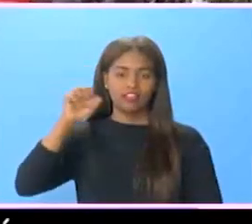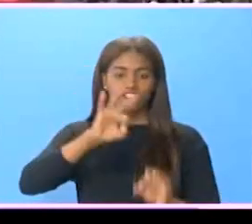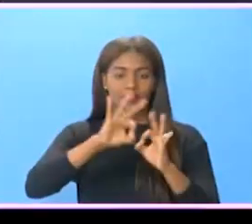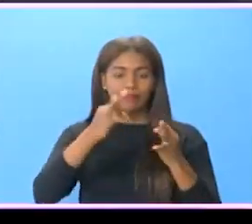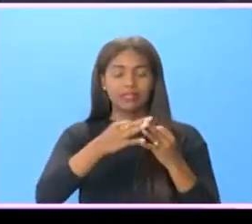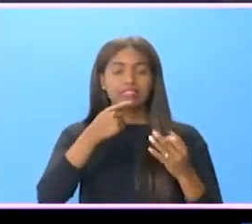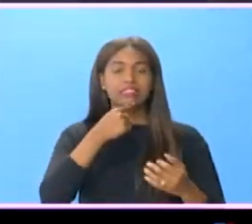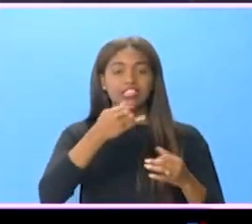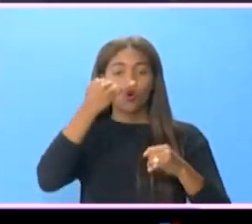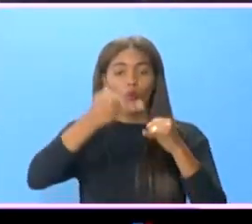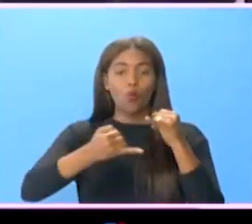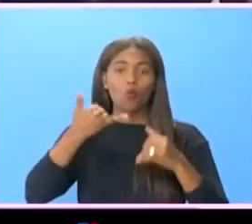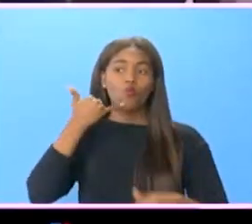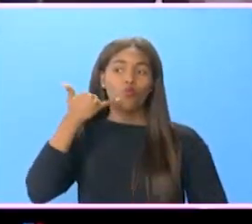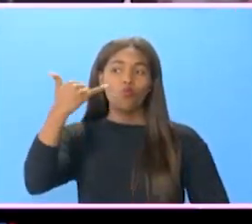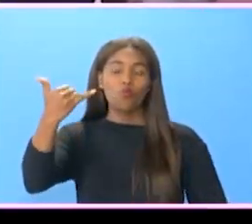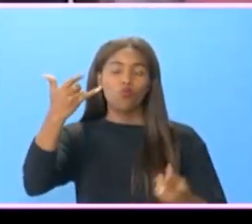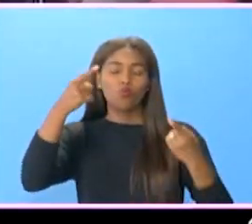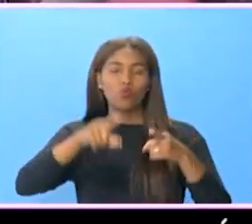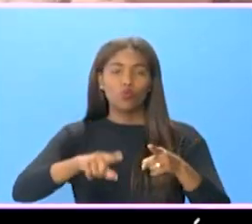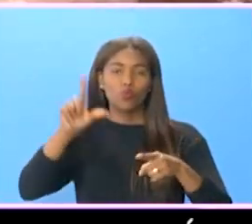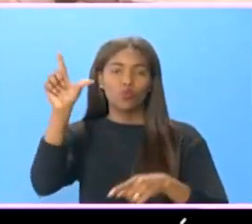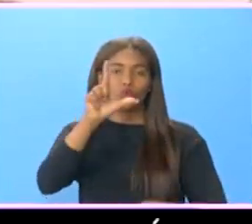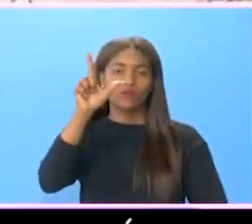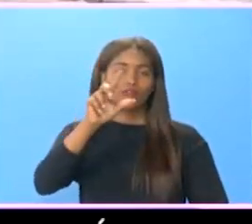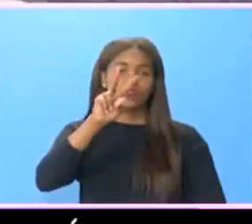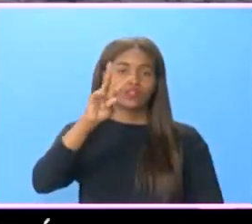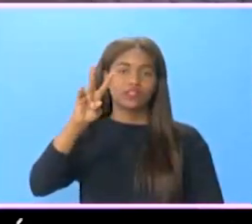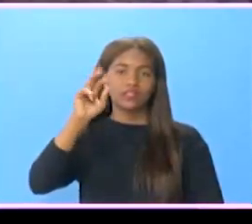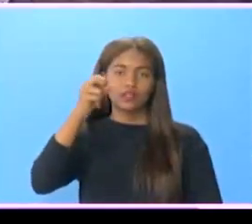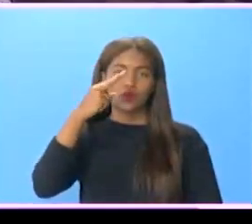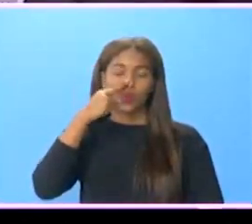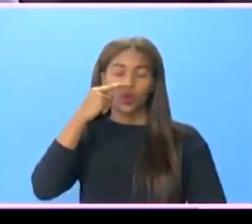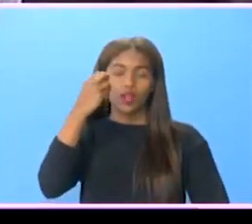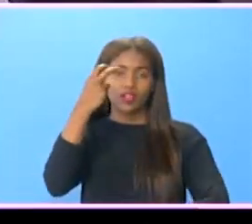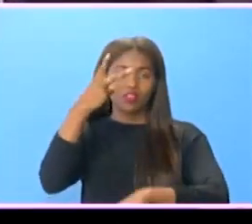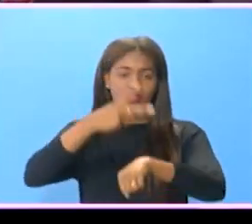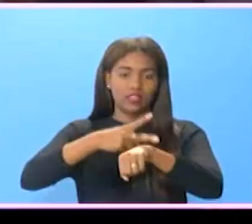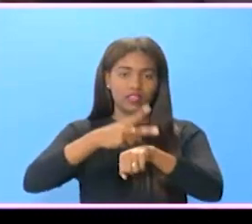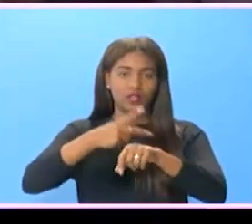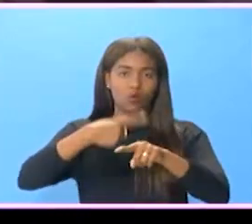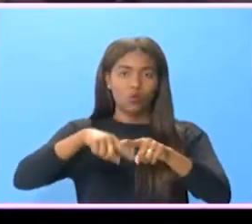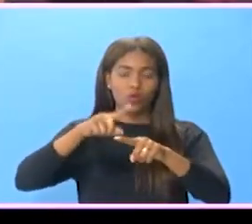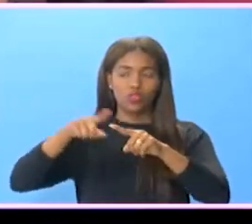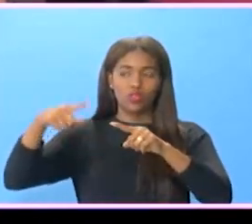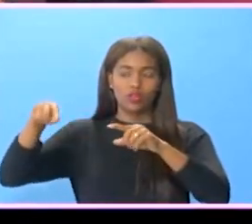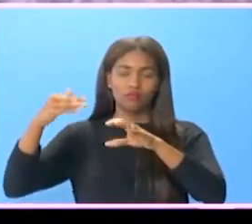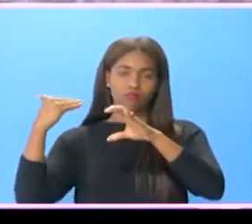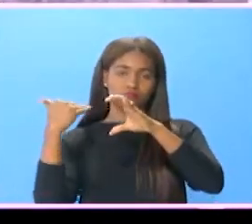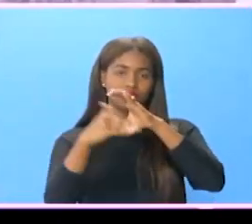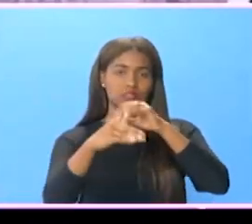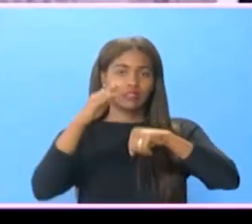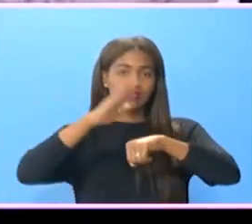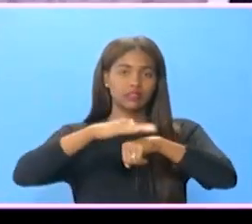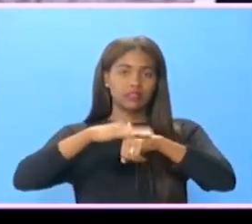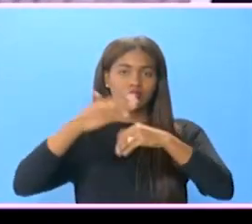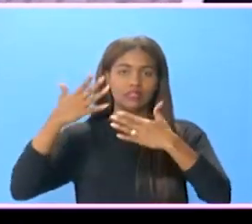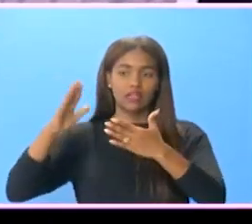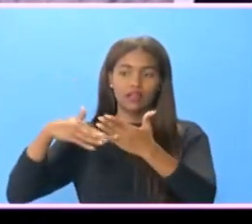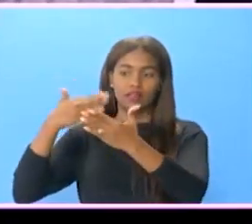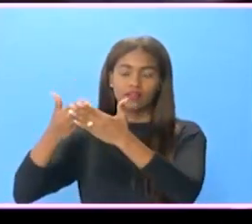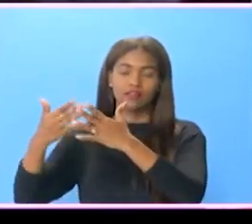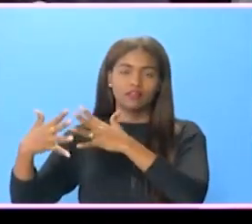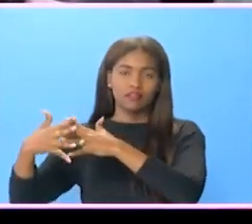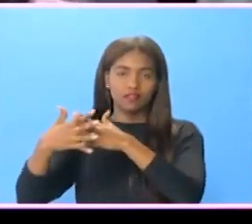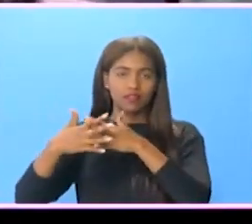que la última comunicación que tuvieron fue el lunes 27 de junio al mediodía, cuando enviaron un mensaje avisando que ya estaban en Estados